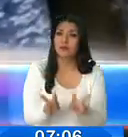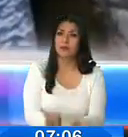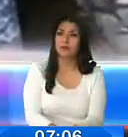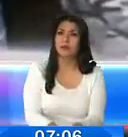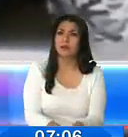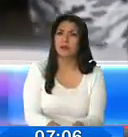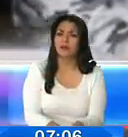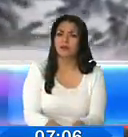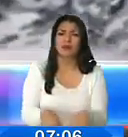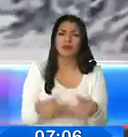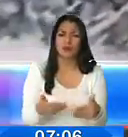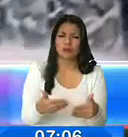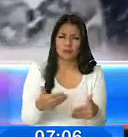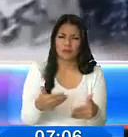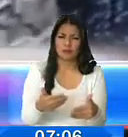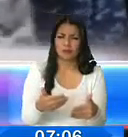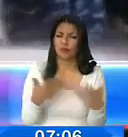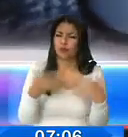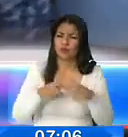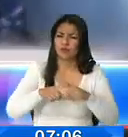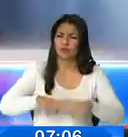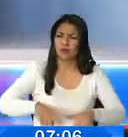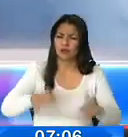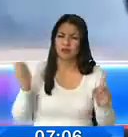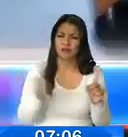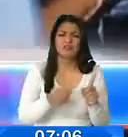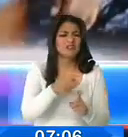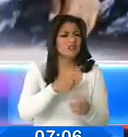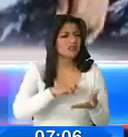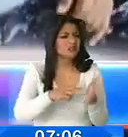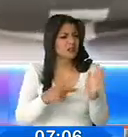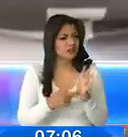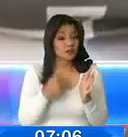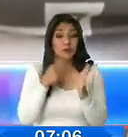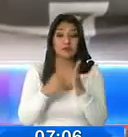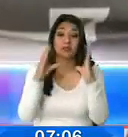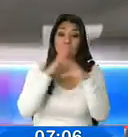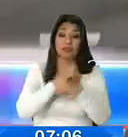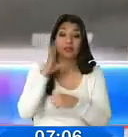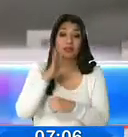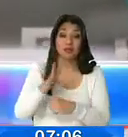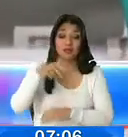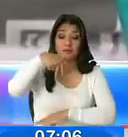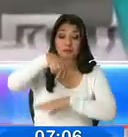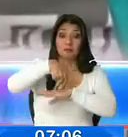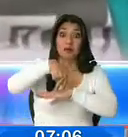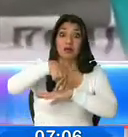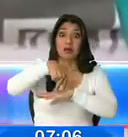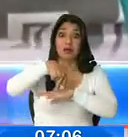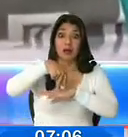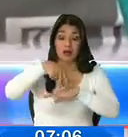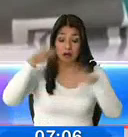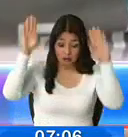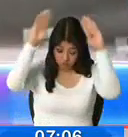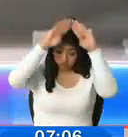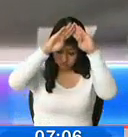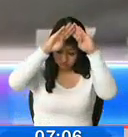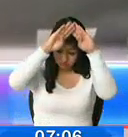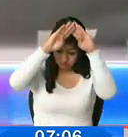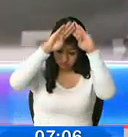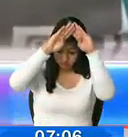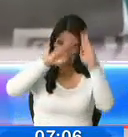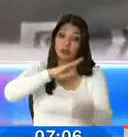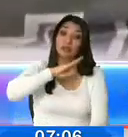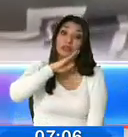le hacían la plantonera, le hacían la noche negra. ¿Qué significa eso? La noche negra es que los tienen parados con las manos arriba y que no los dejan